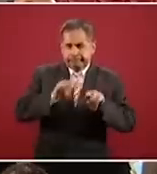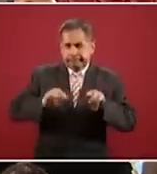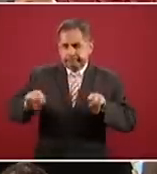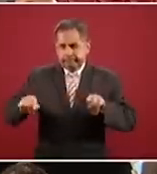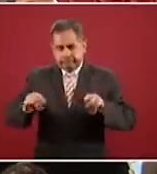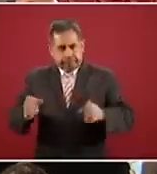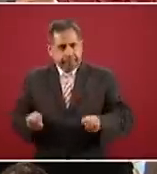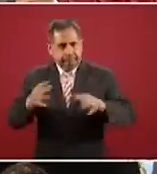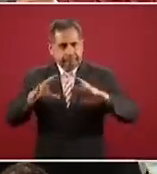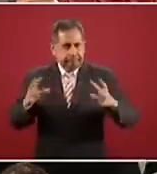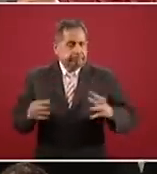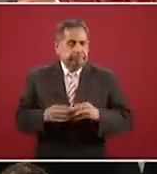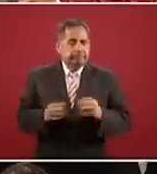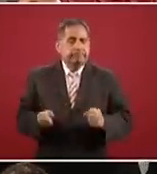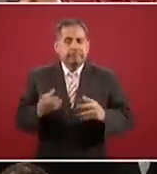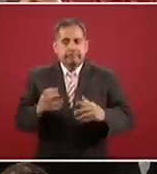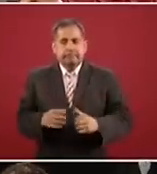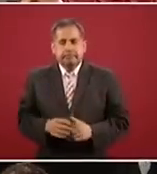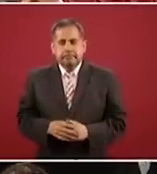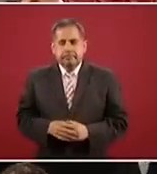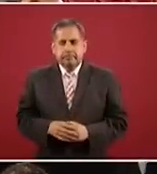tenemos